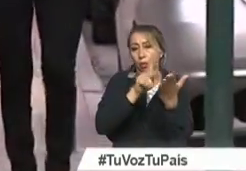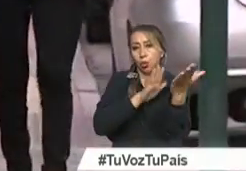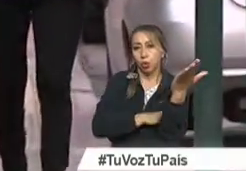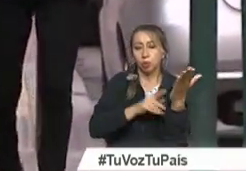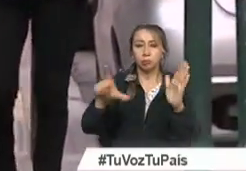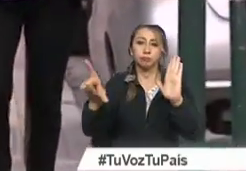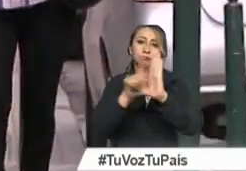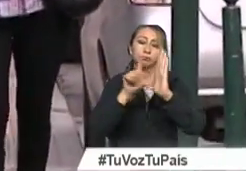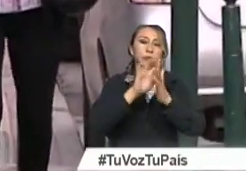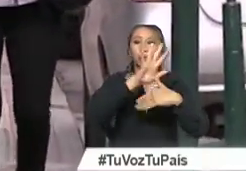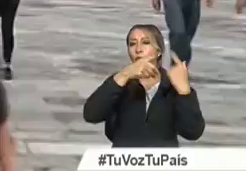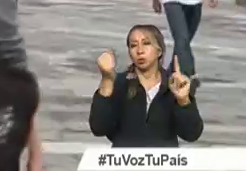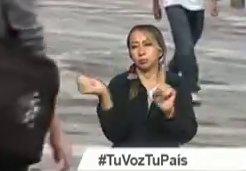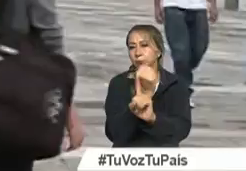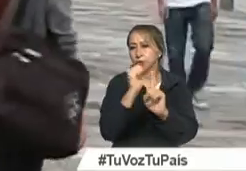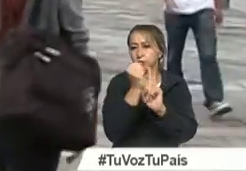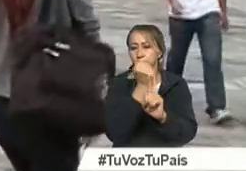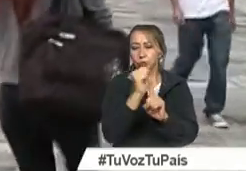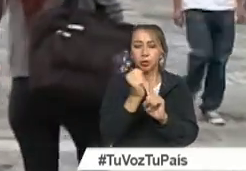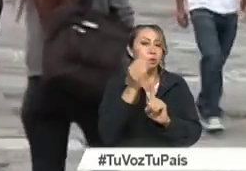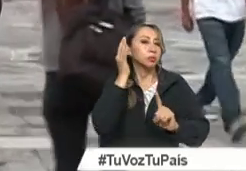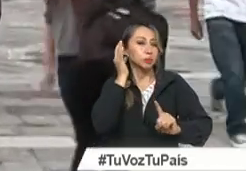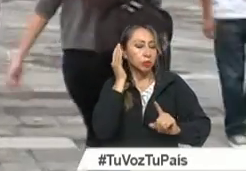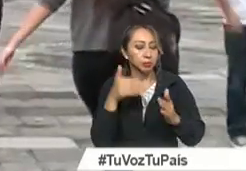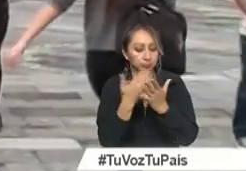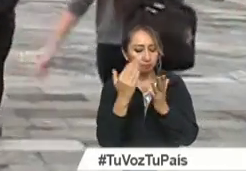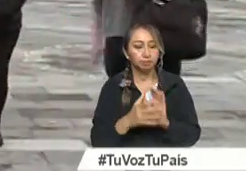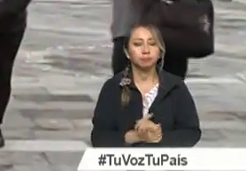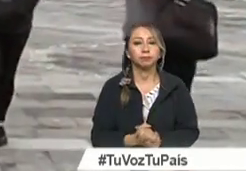de ley contra todas las formas de violencia